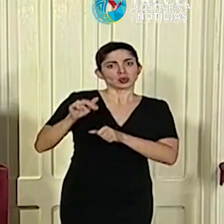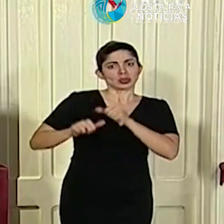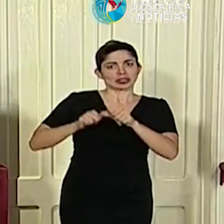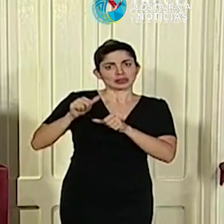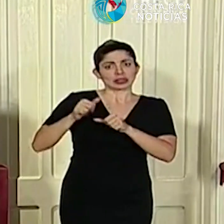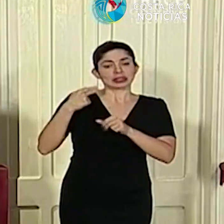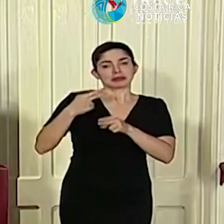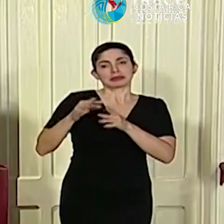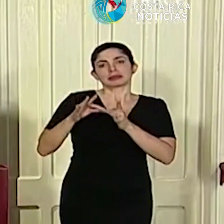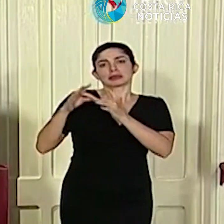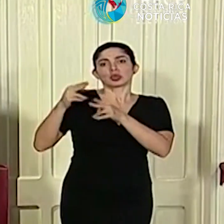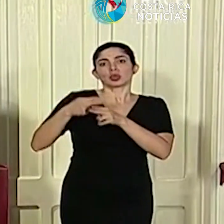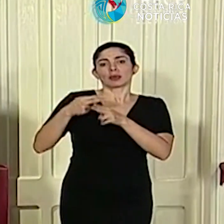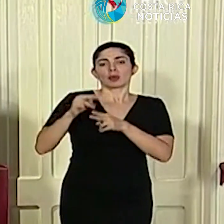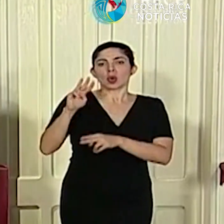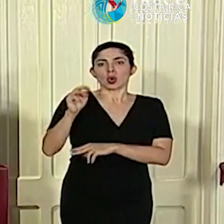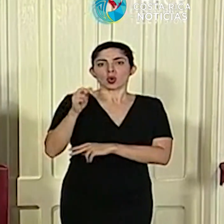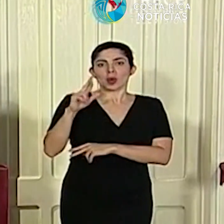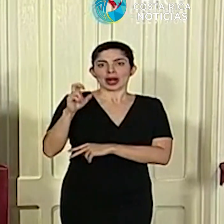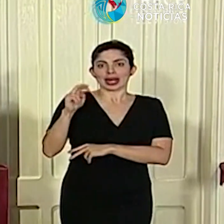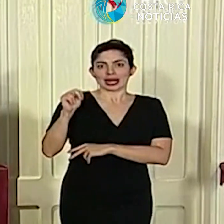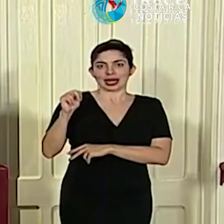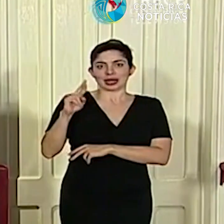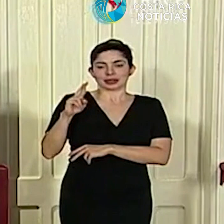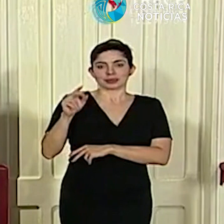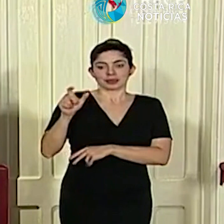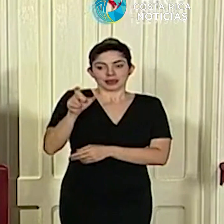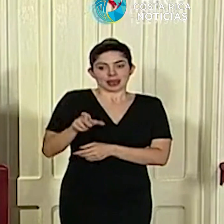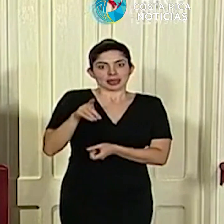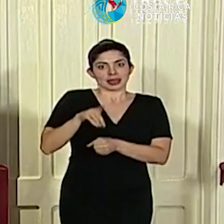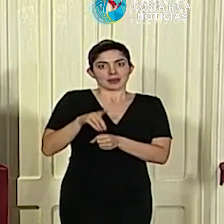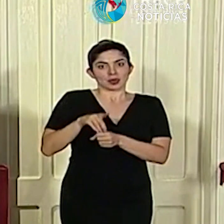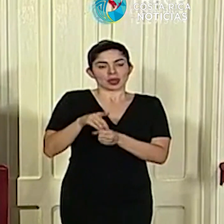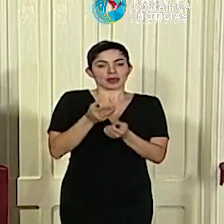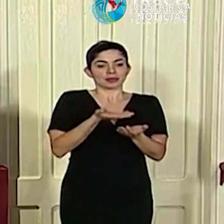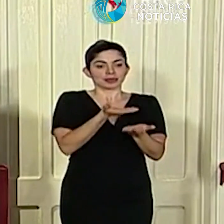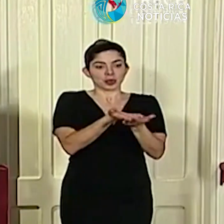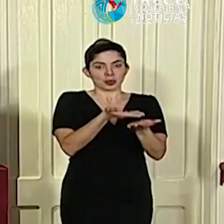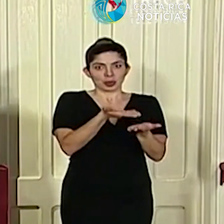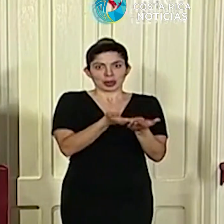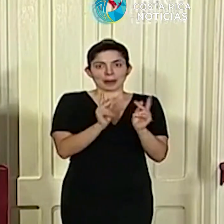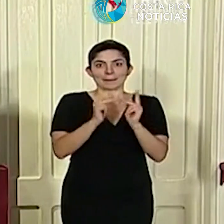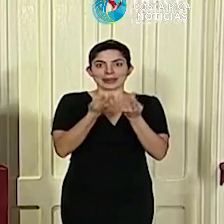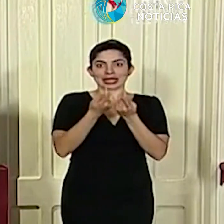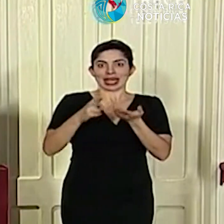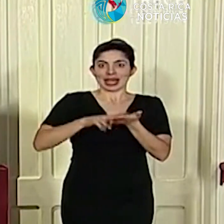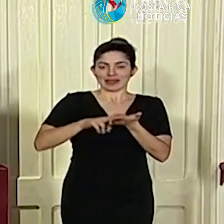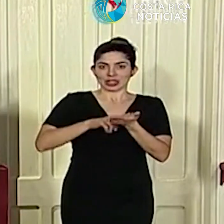Menciono particularmente a don Wagner como diputado proponente del Partido de Liberación Nacional.